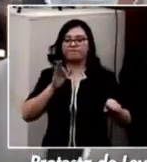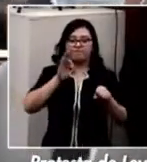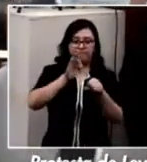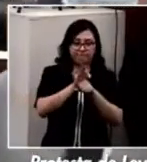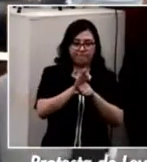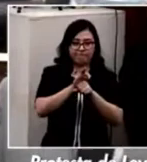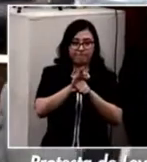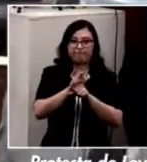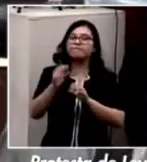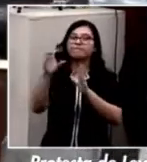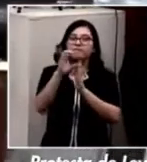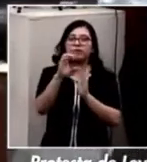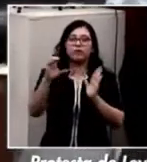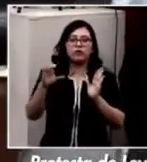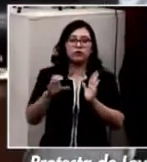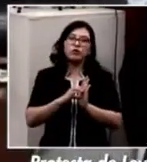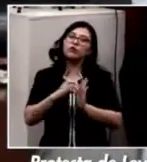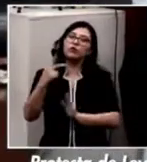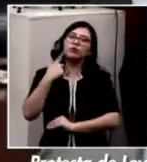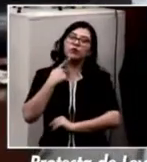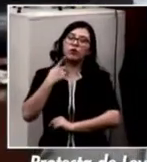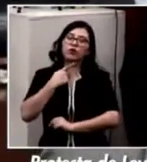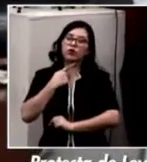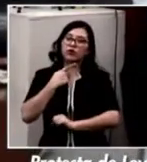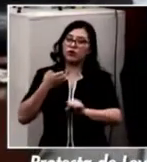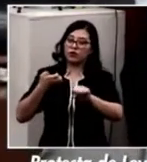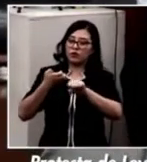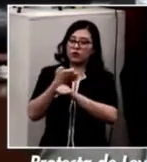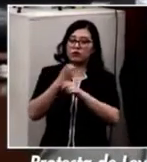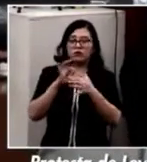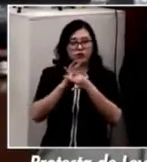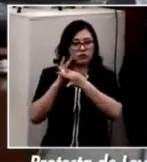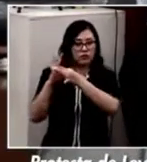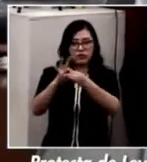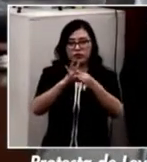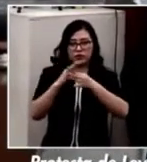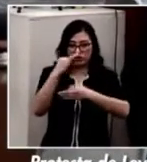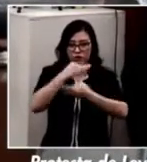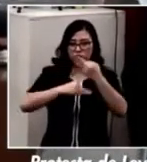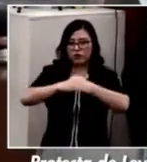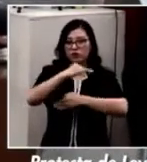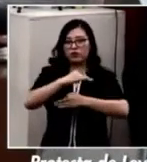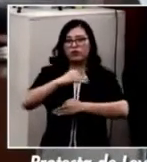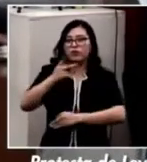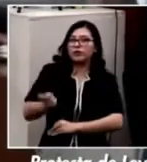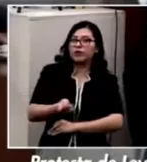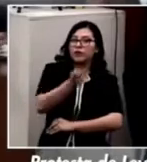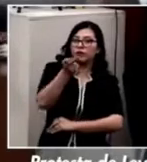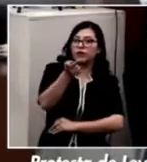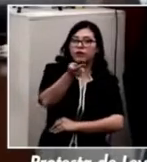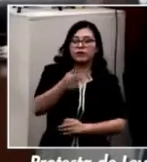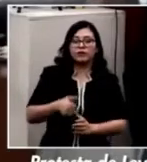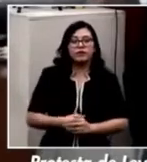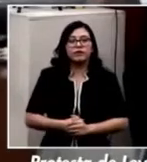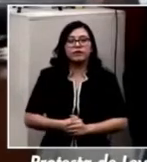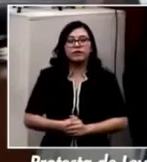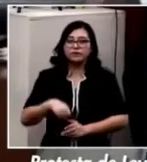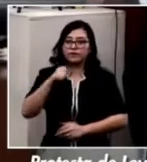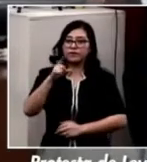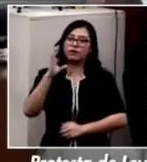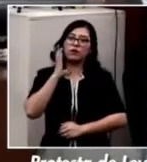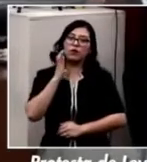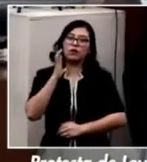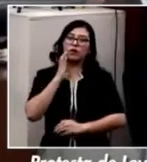así. Hay comentarios favorables y son constructivos. El apoyo moral siempre es